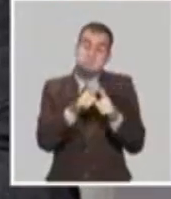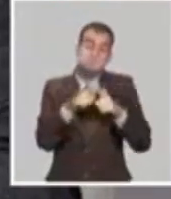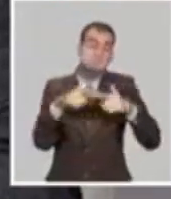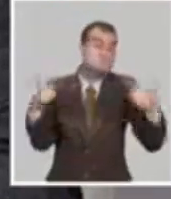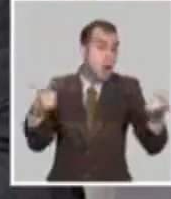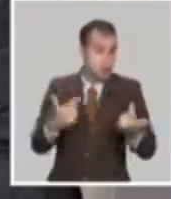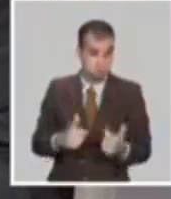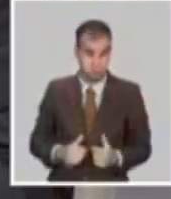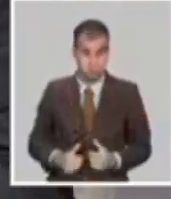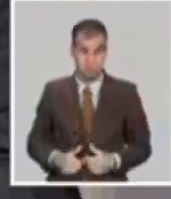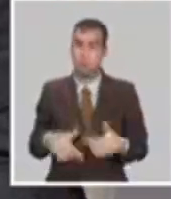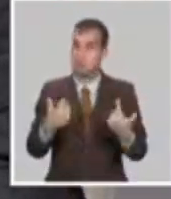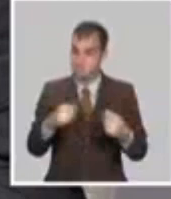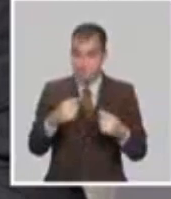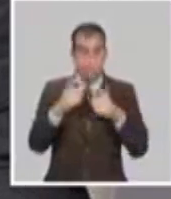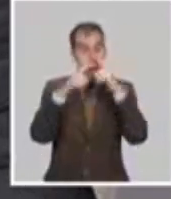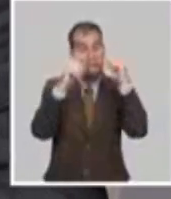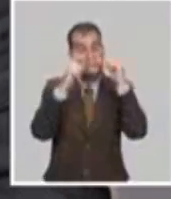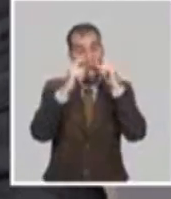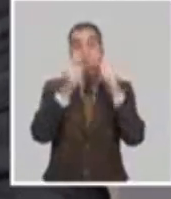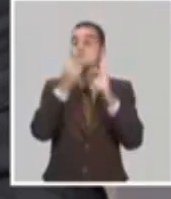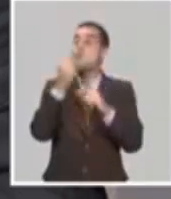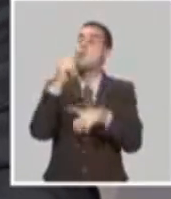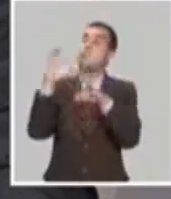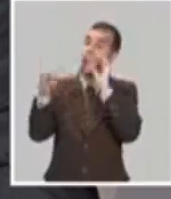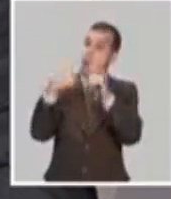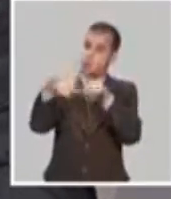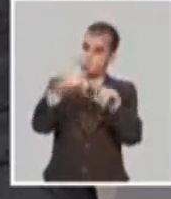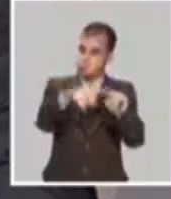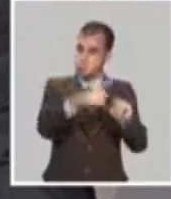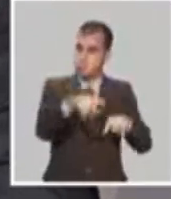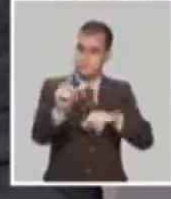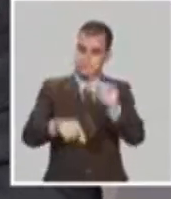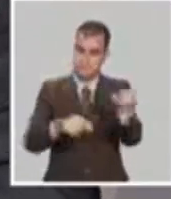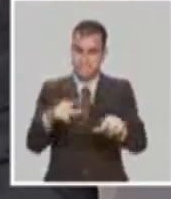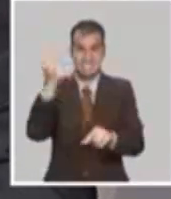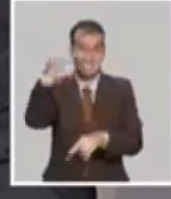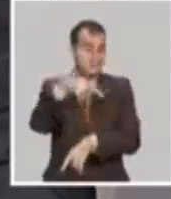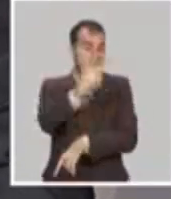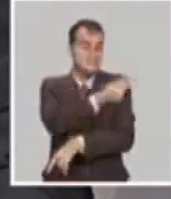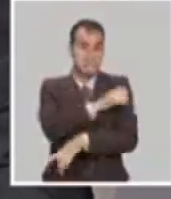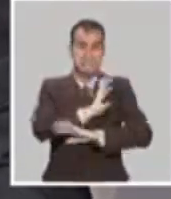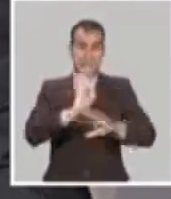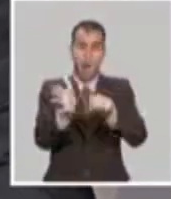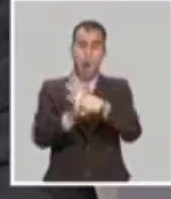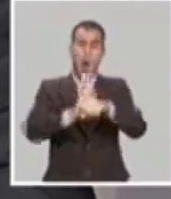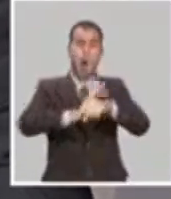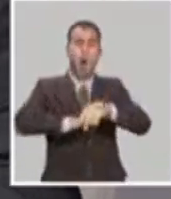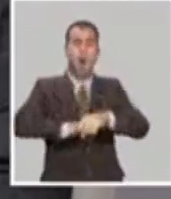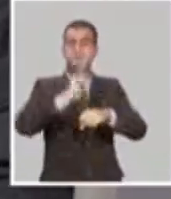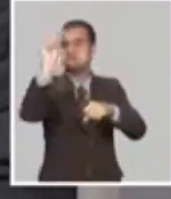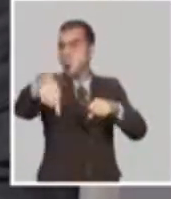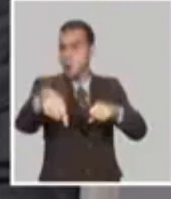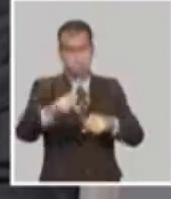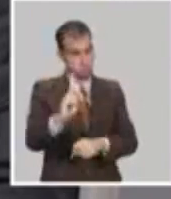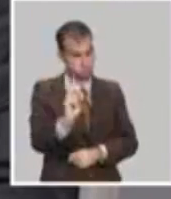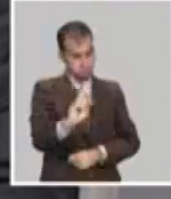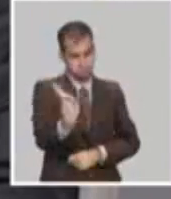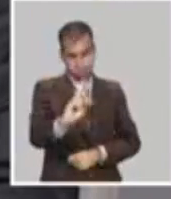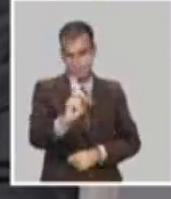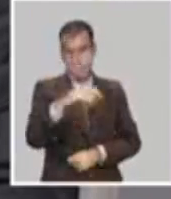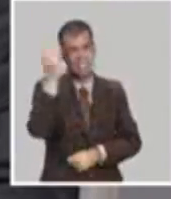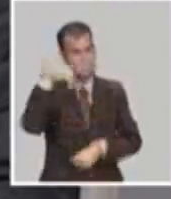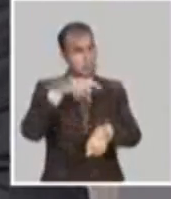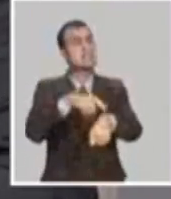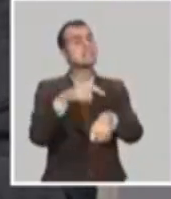tenemos que pedirle para proteger al resto de los compañeros. Las vacunas no resuelven el problema en 3 días. Necesita